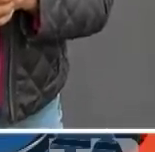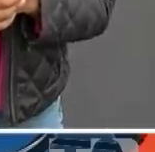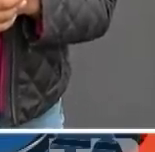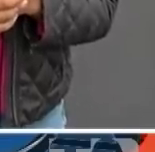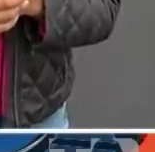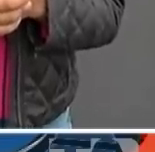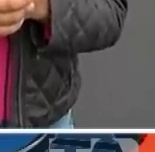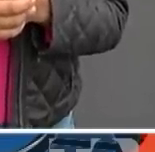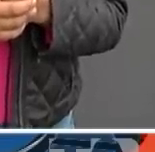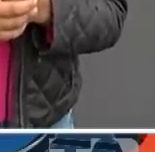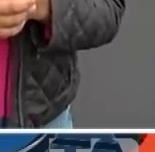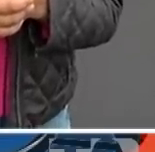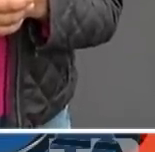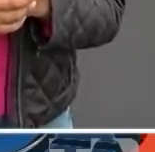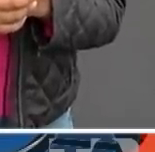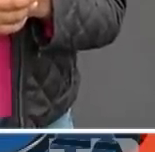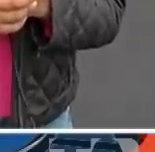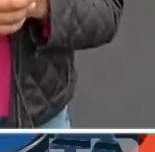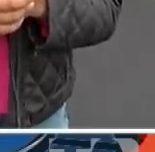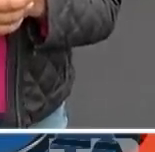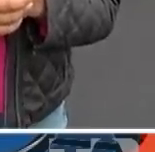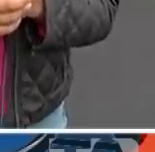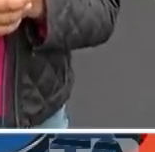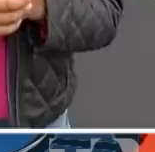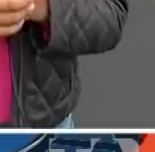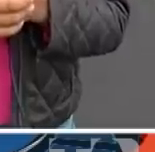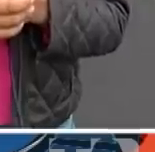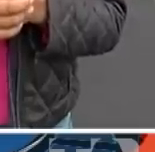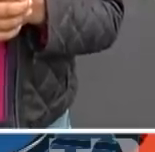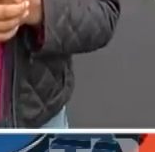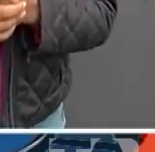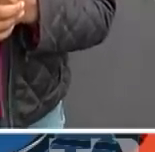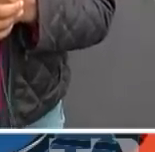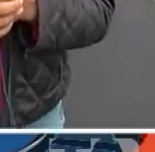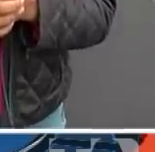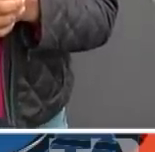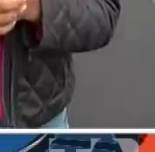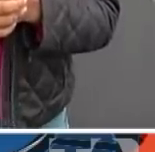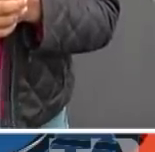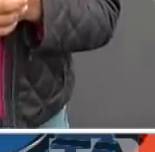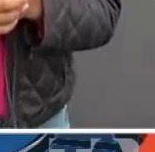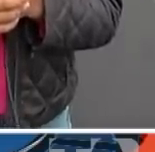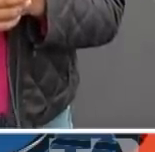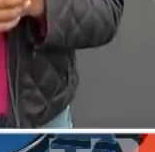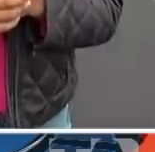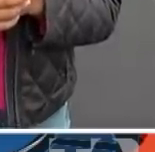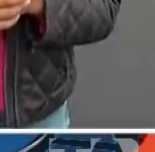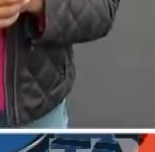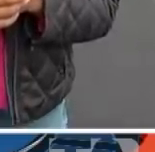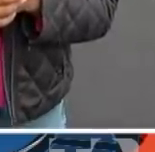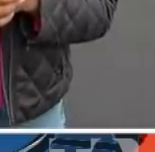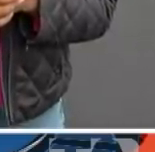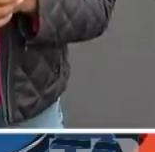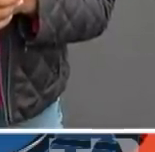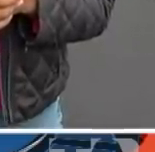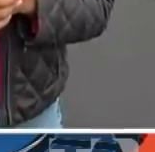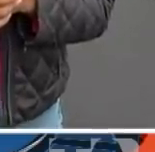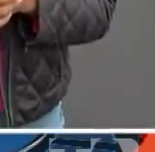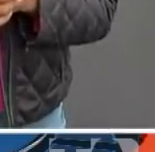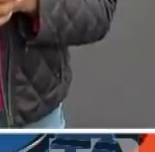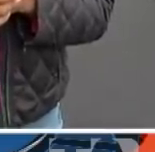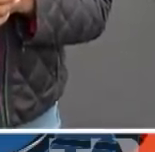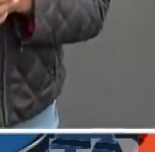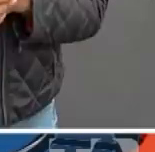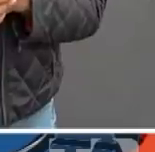Centro Histórico de Quito, donde está nuestra compañera Fernanda Ceballos, quien nos informa acerca del cierre de algunas vías de la capital. Adelante, Fer.